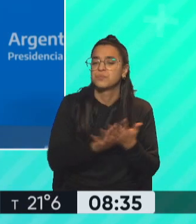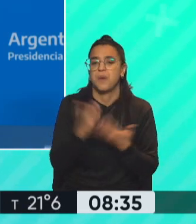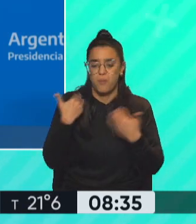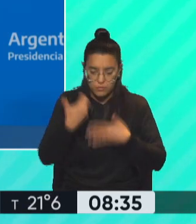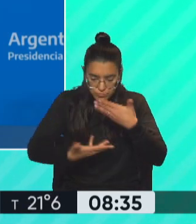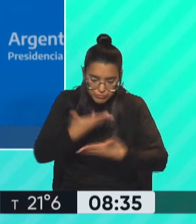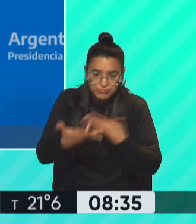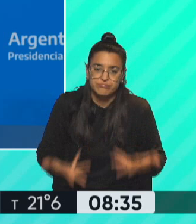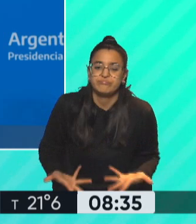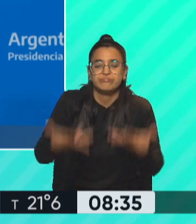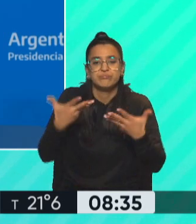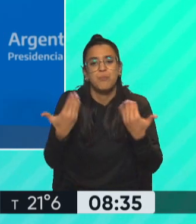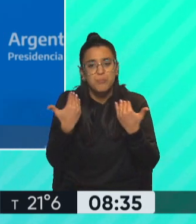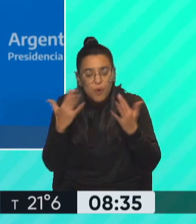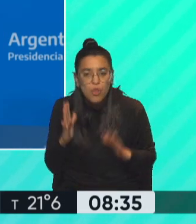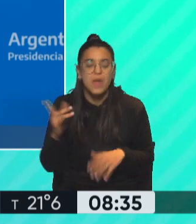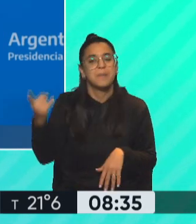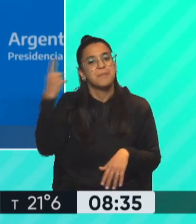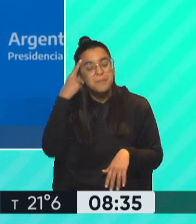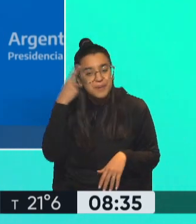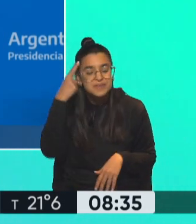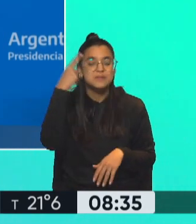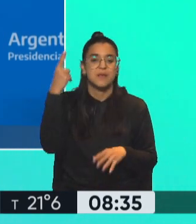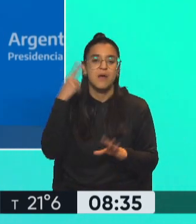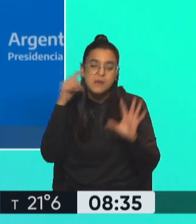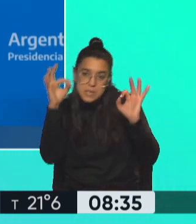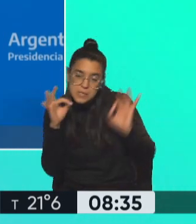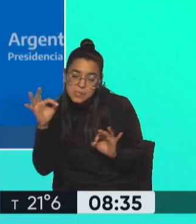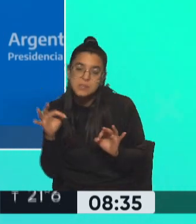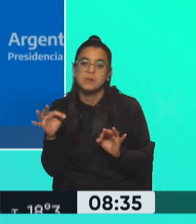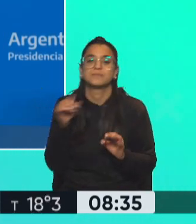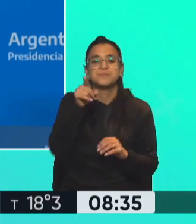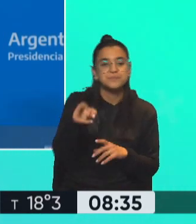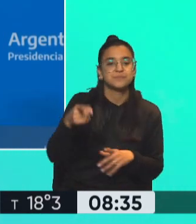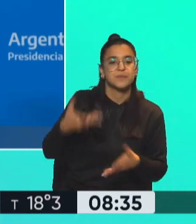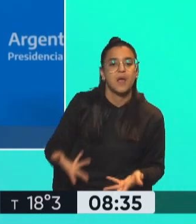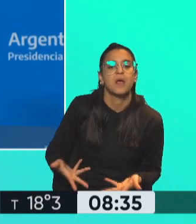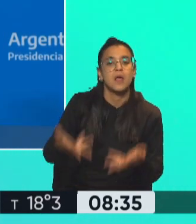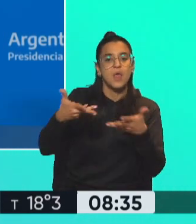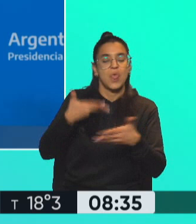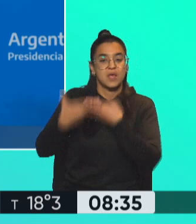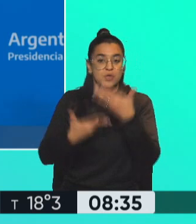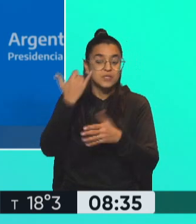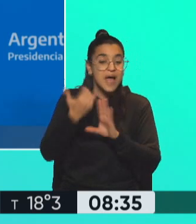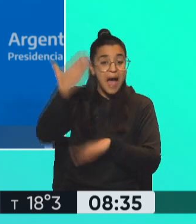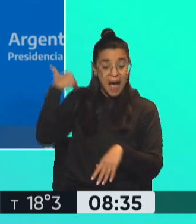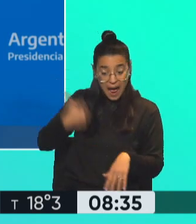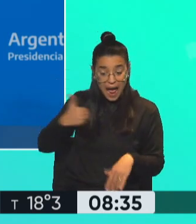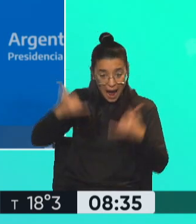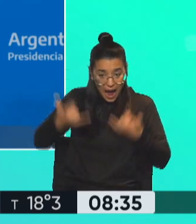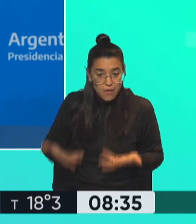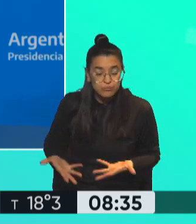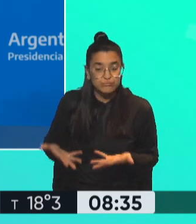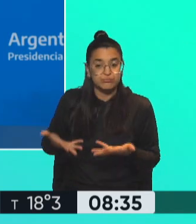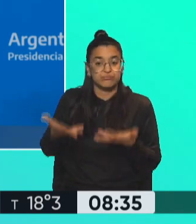seguir creciendo y para poder seguir pensando y dándole previsibilidad a este crecimiento y desarrollo que venimos en la Argentina, que es